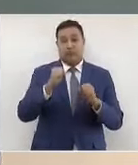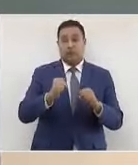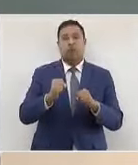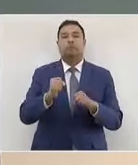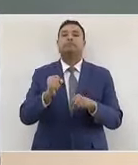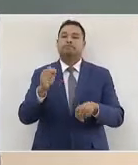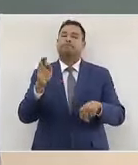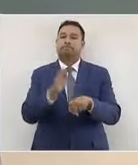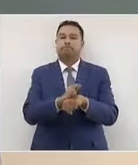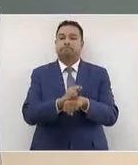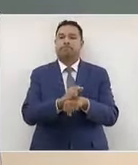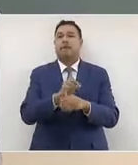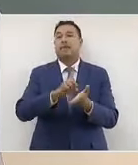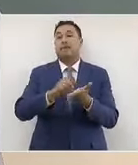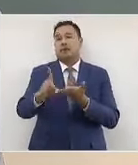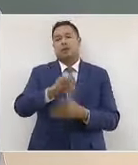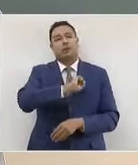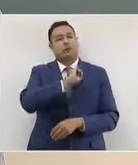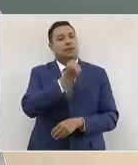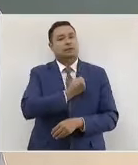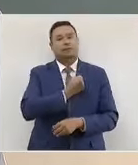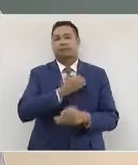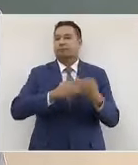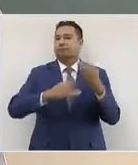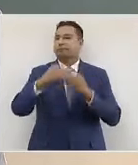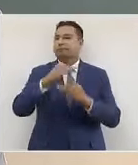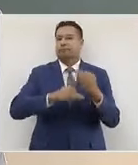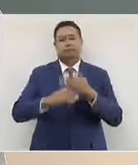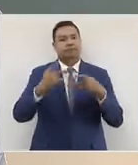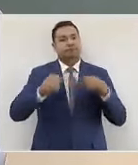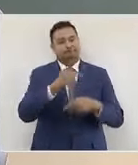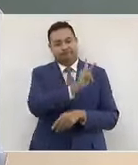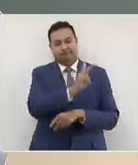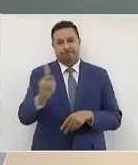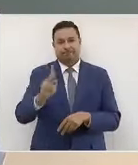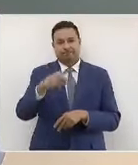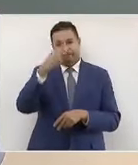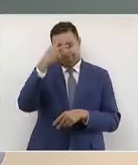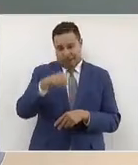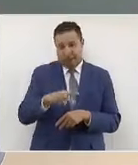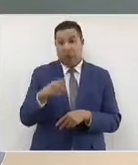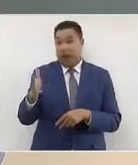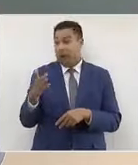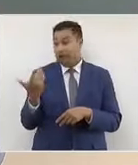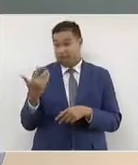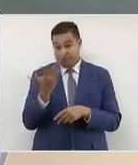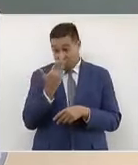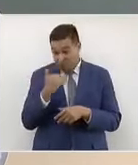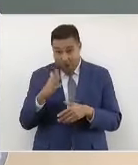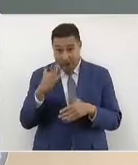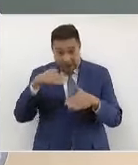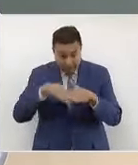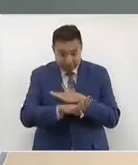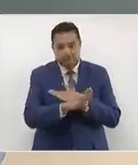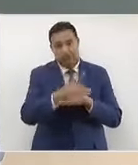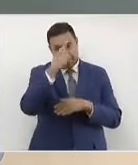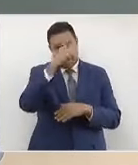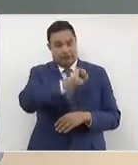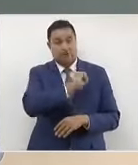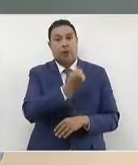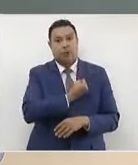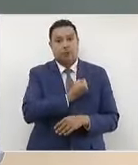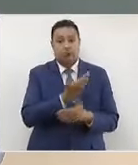la protección a la salud de todas y todos los mexicanos que no tienen acceso a la seguridad social. Con